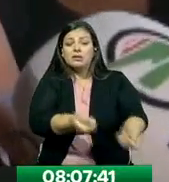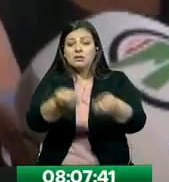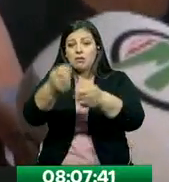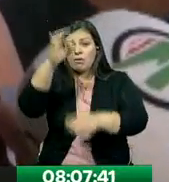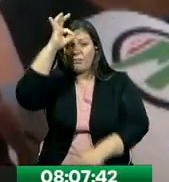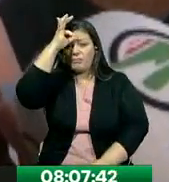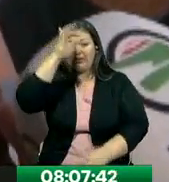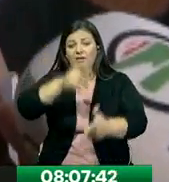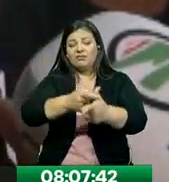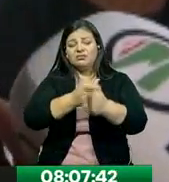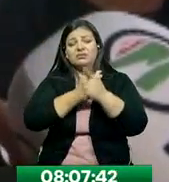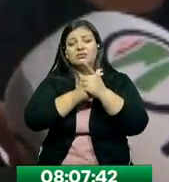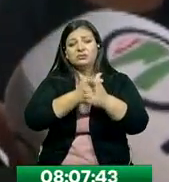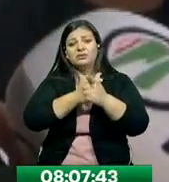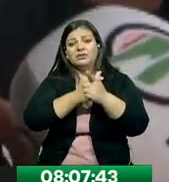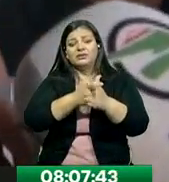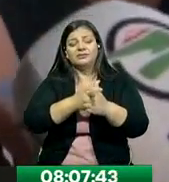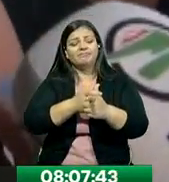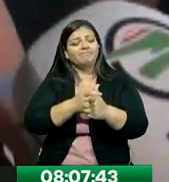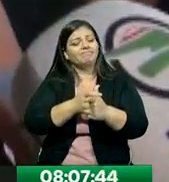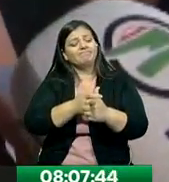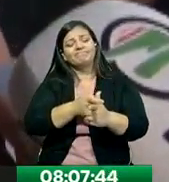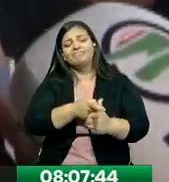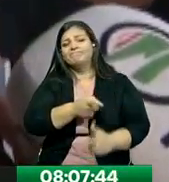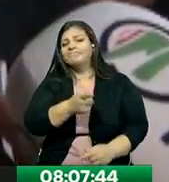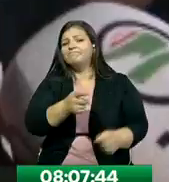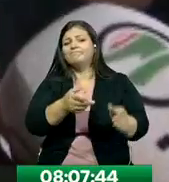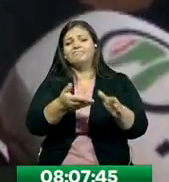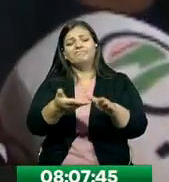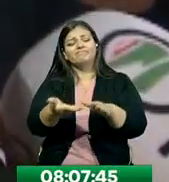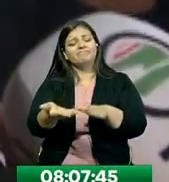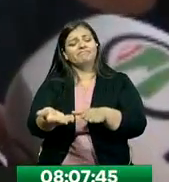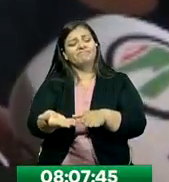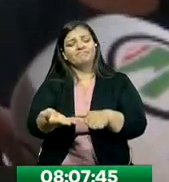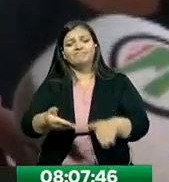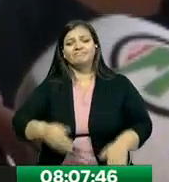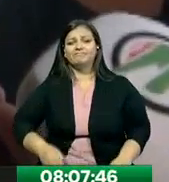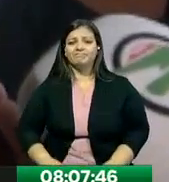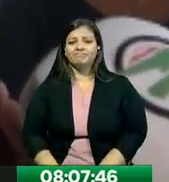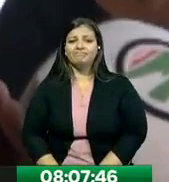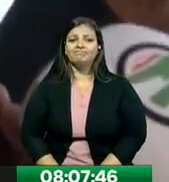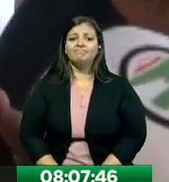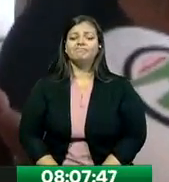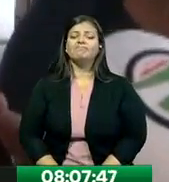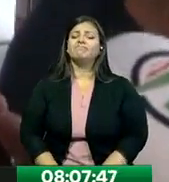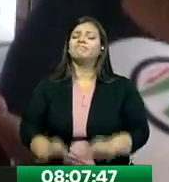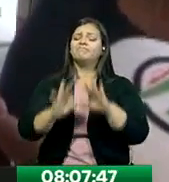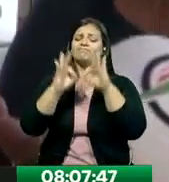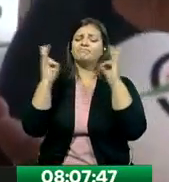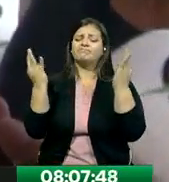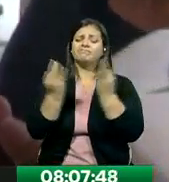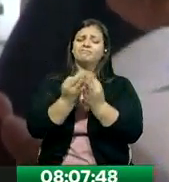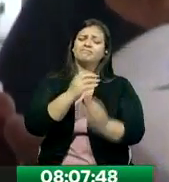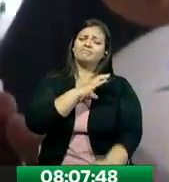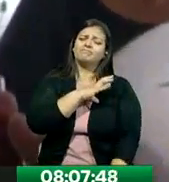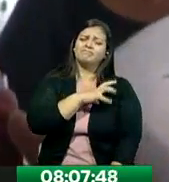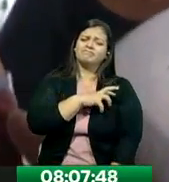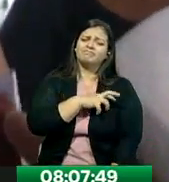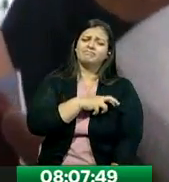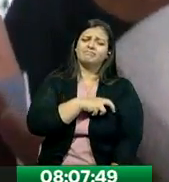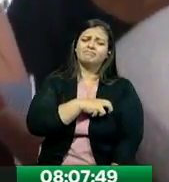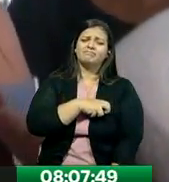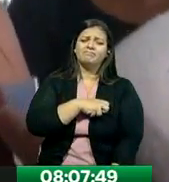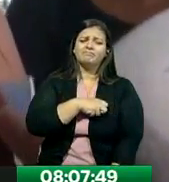su madre, y ahora el hecho de lo que ha sucedido no solamente enluta a esta familia, sino a todas las mujeres